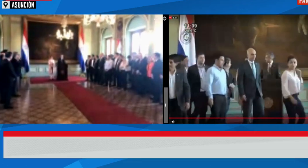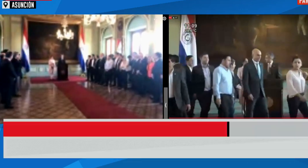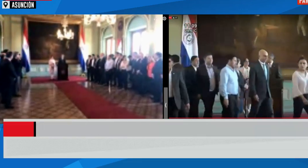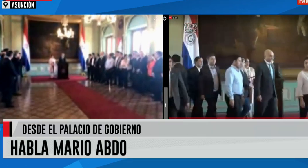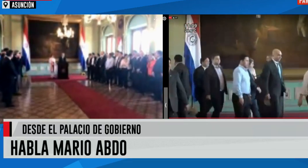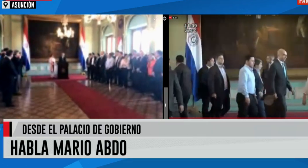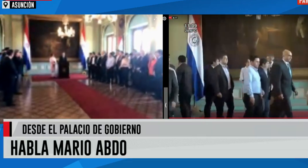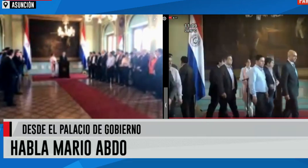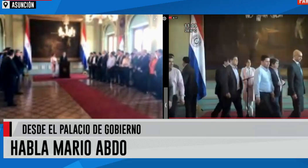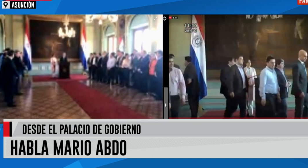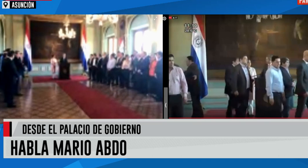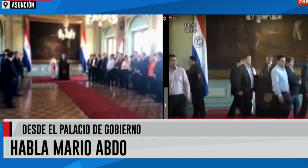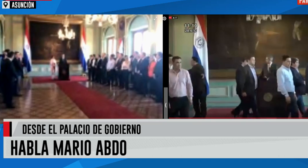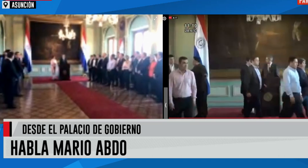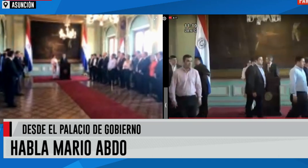Muchas gracias